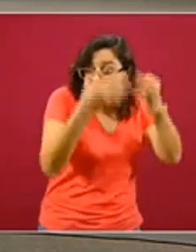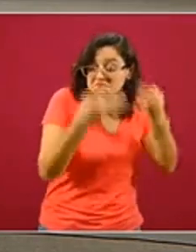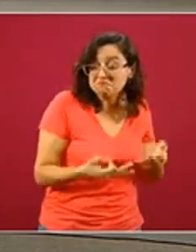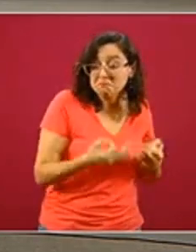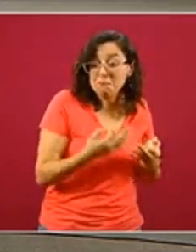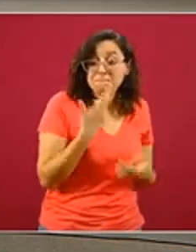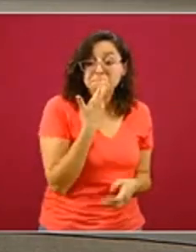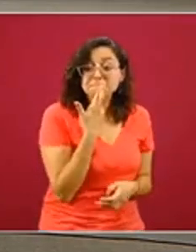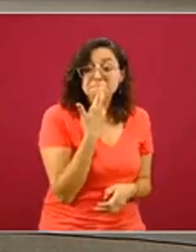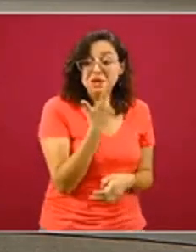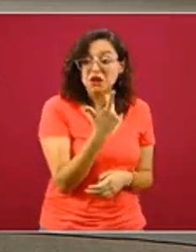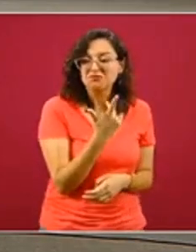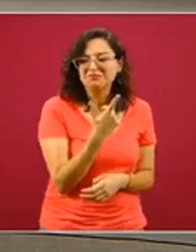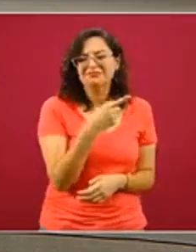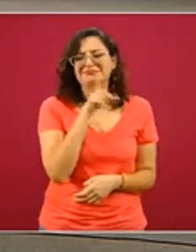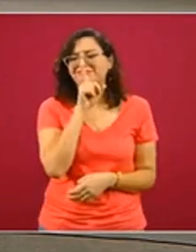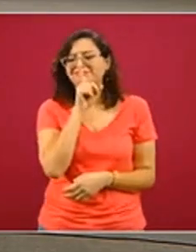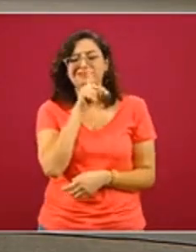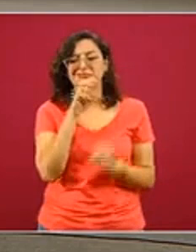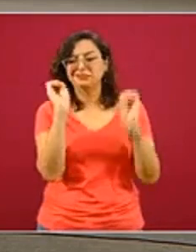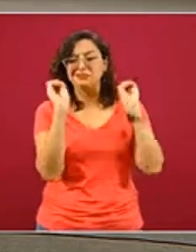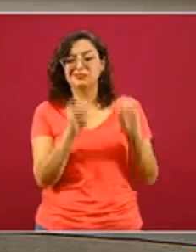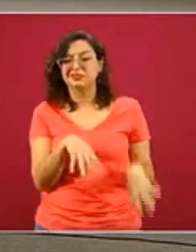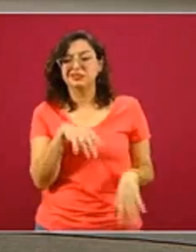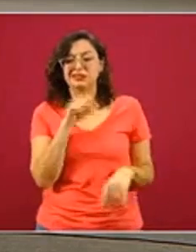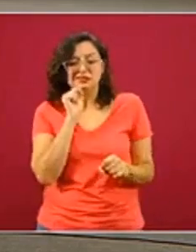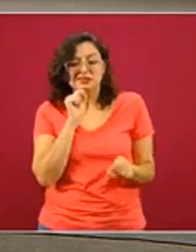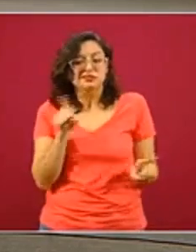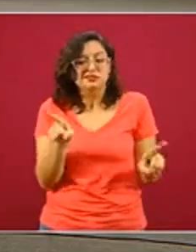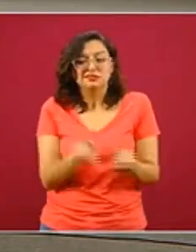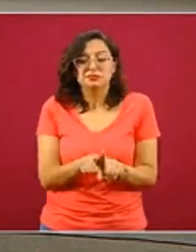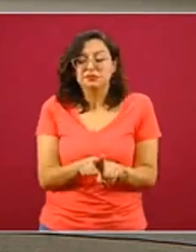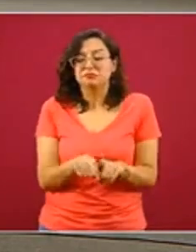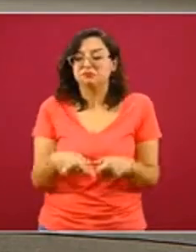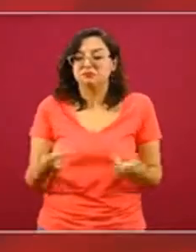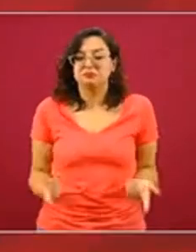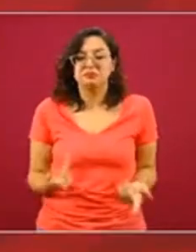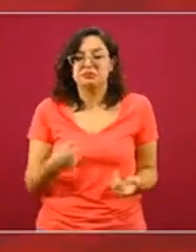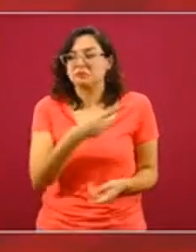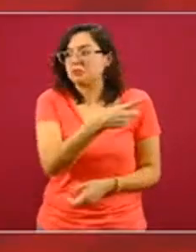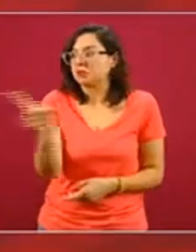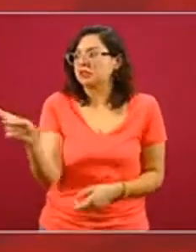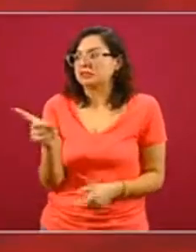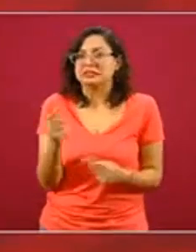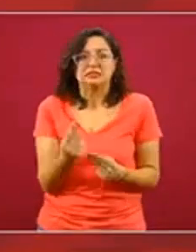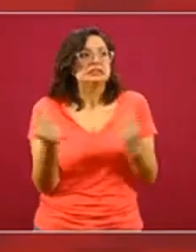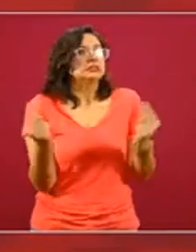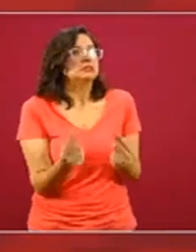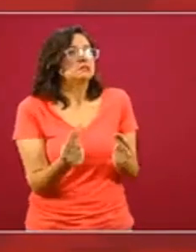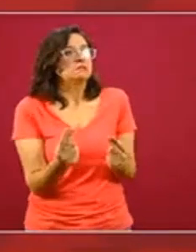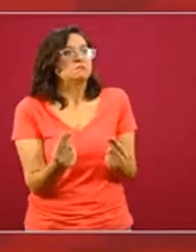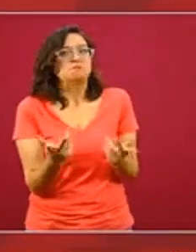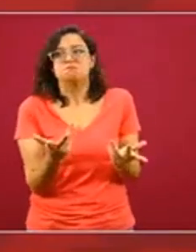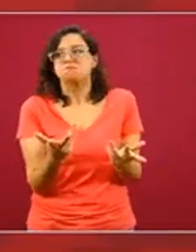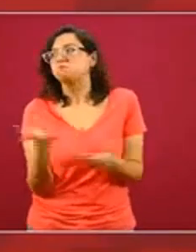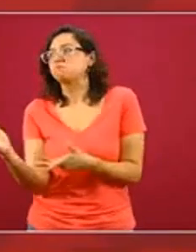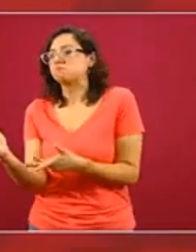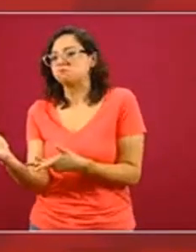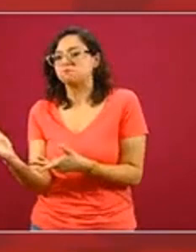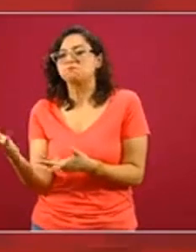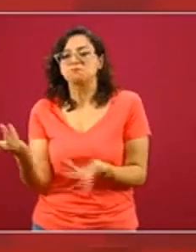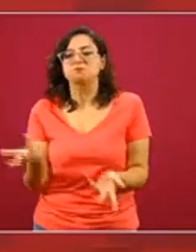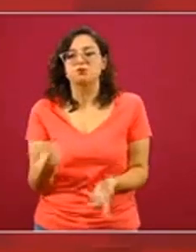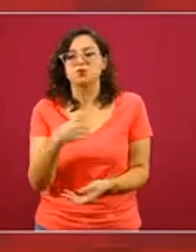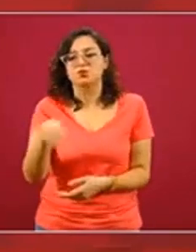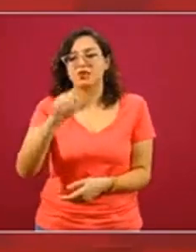mayor probabilidad de satisfacer las demandas de servicios de salud que la sociedad mexicana tiene. Como saben ustedes, las